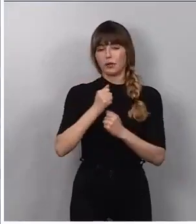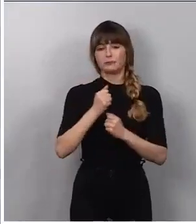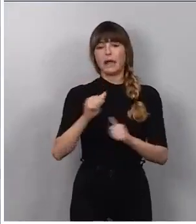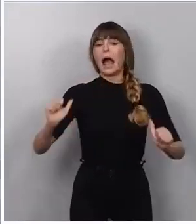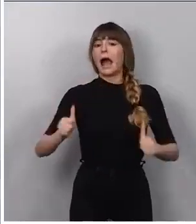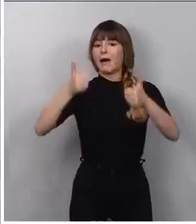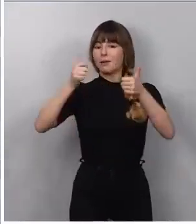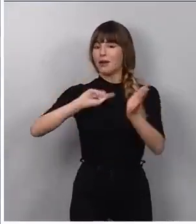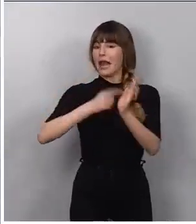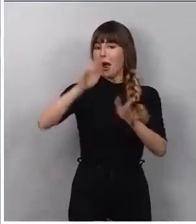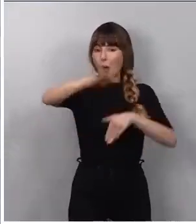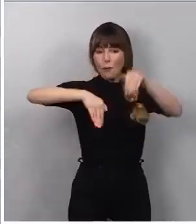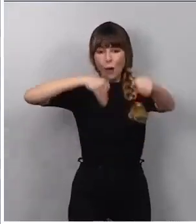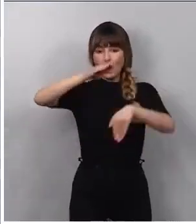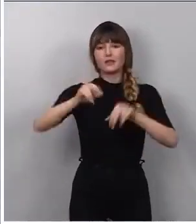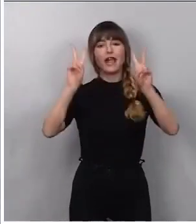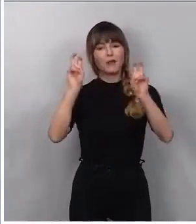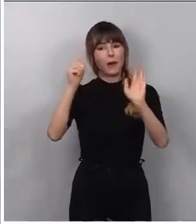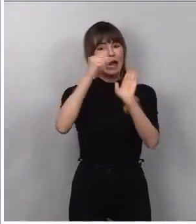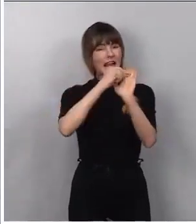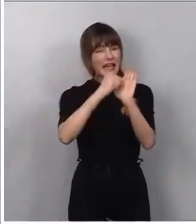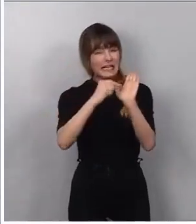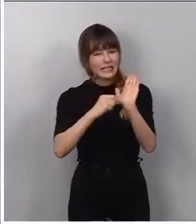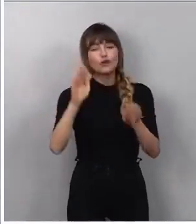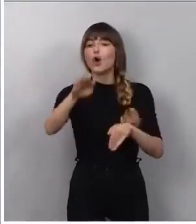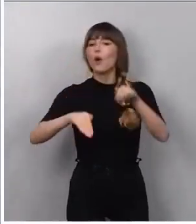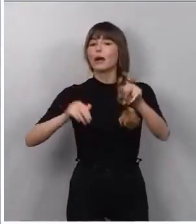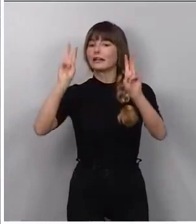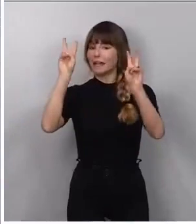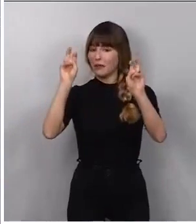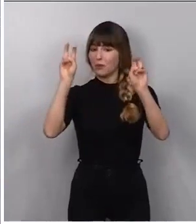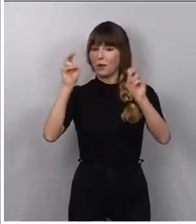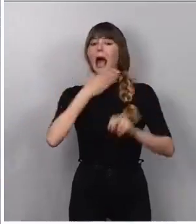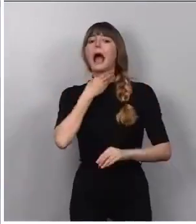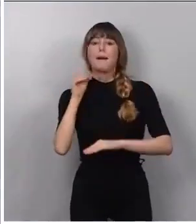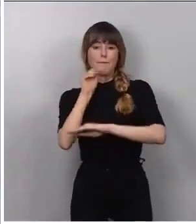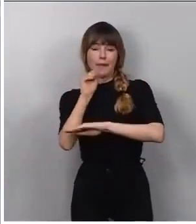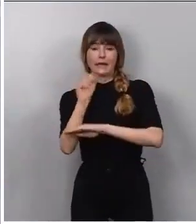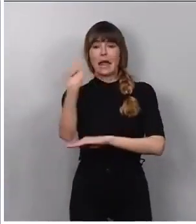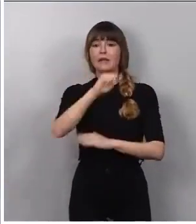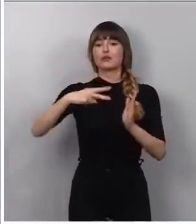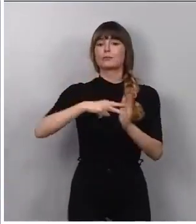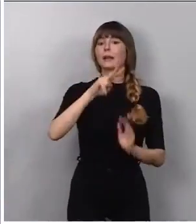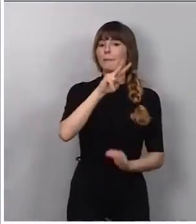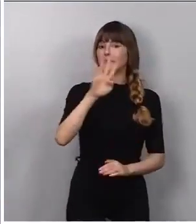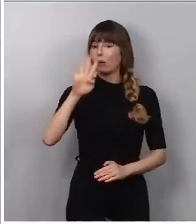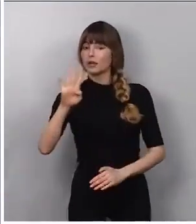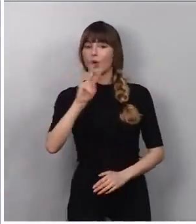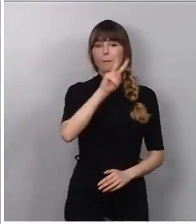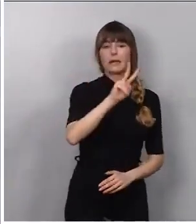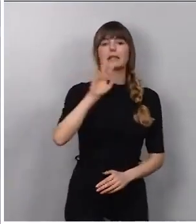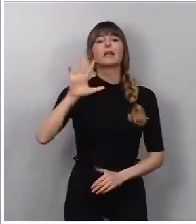de la nueva convocatoria de los requisitos para esa nueva convocatoria de las becas del año 2024-2025